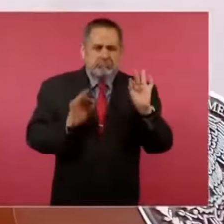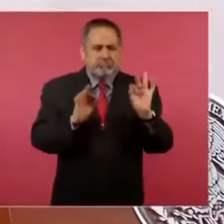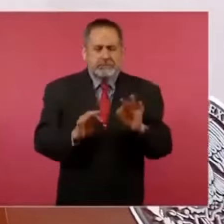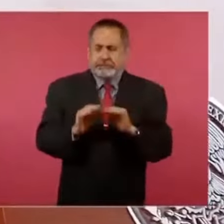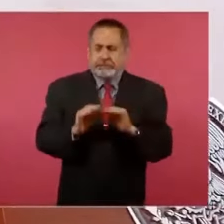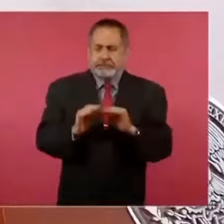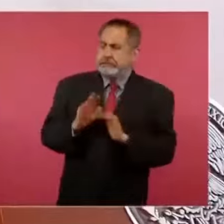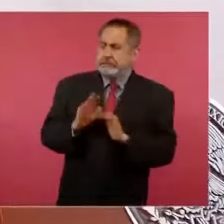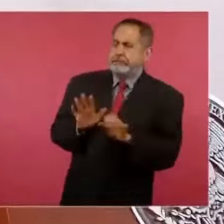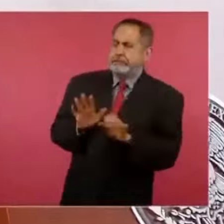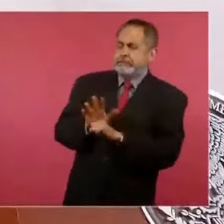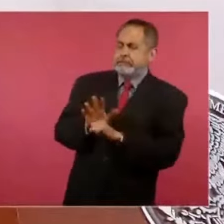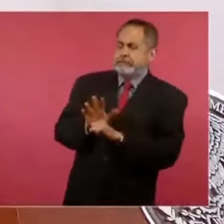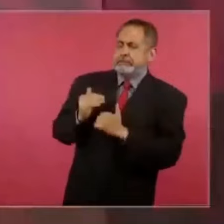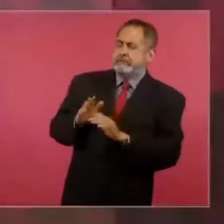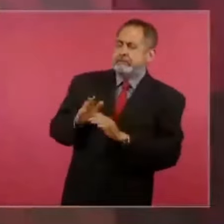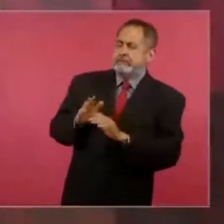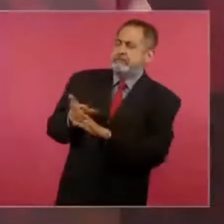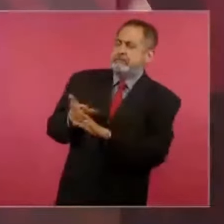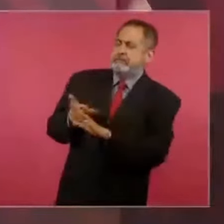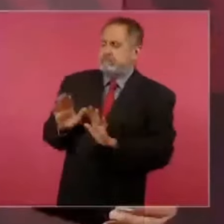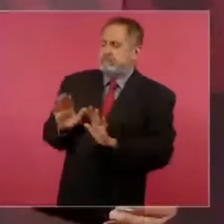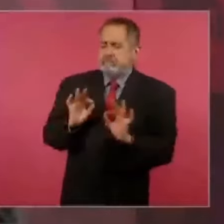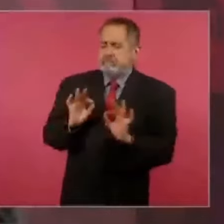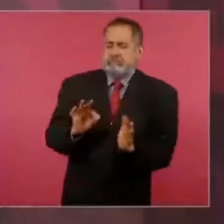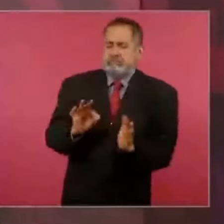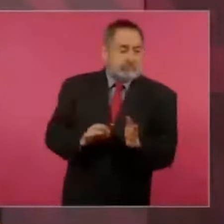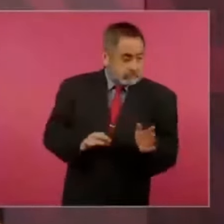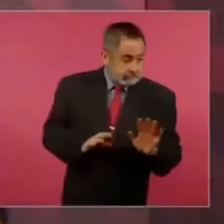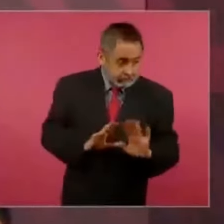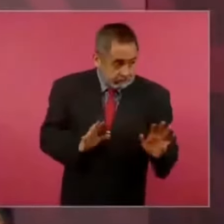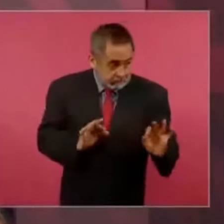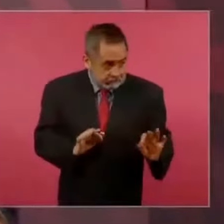autolimitarse. Y eso lo tenemos que celebrar,